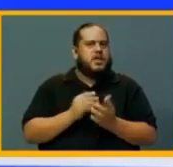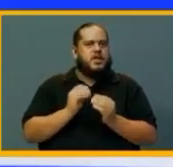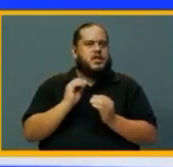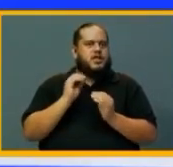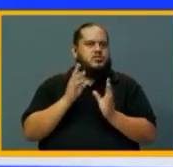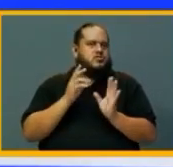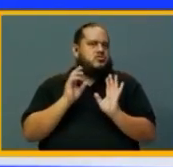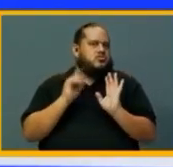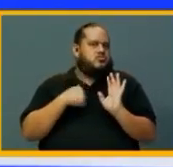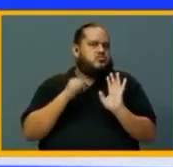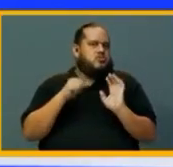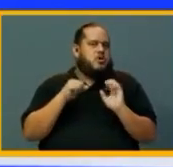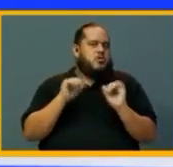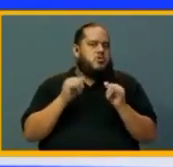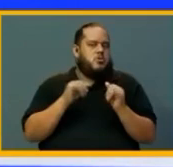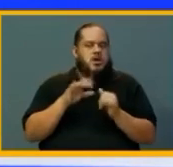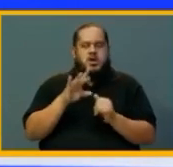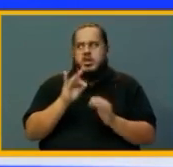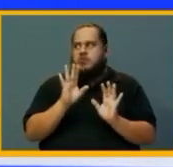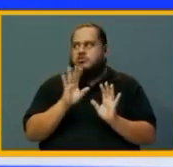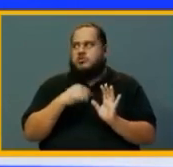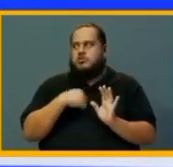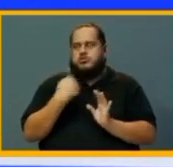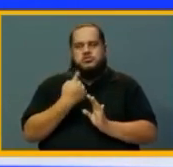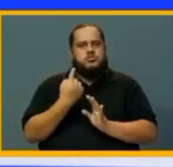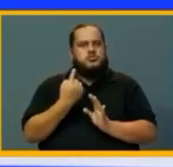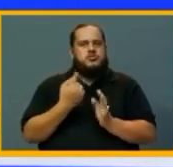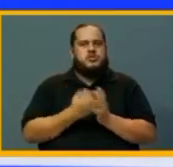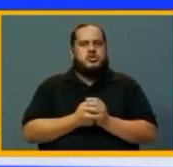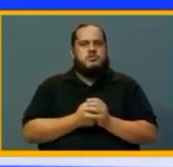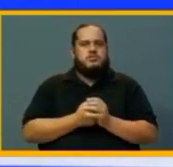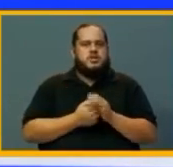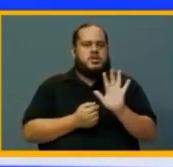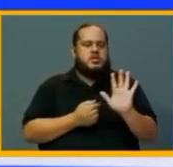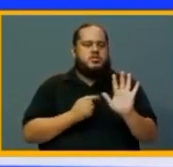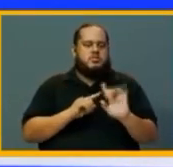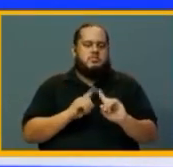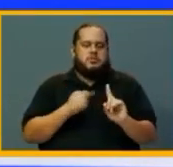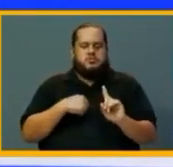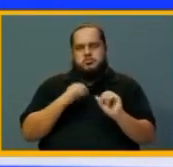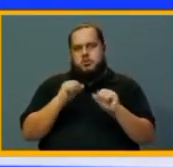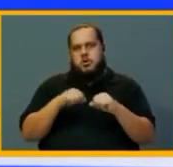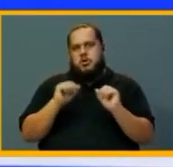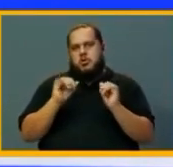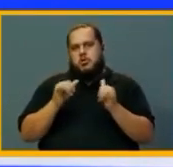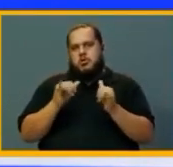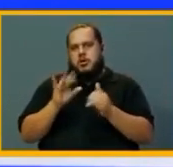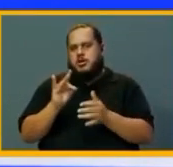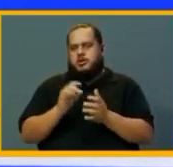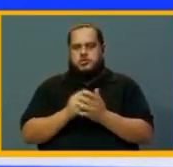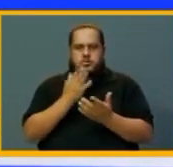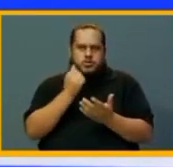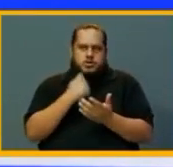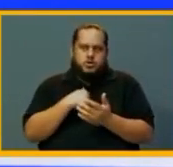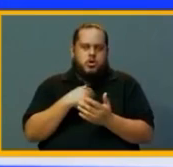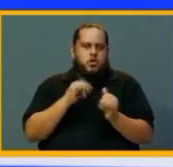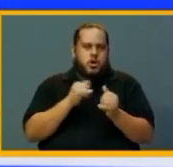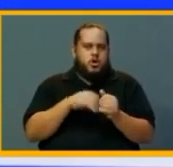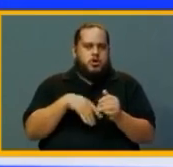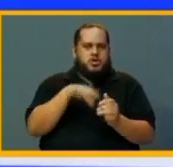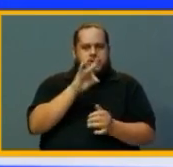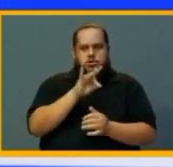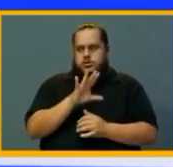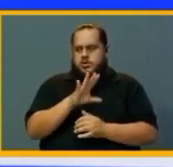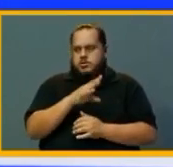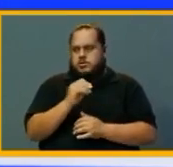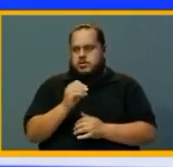de 8, o sea, yo siempre me tiro, ¿verdad?, de 5, pero le puedo jugar de 8 perfectamente, porque bueno, yo le juego de 8, de 5,